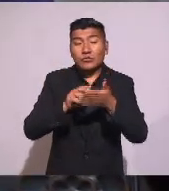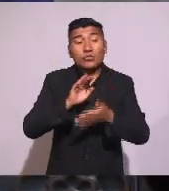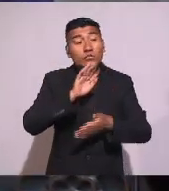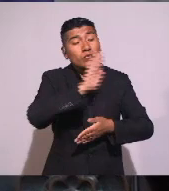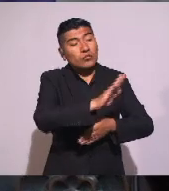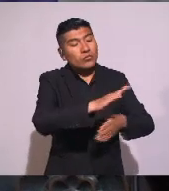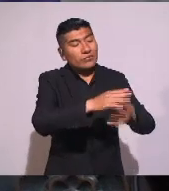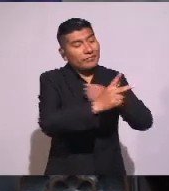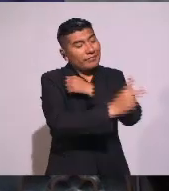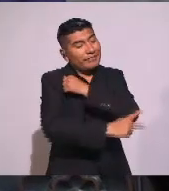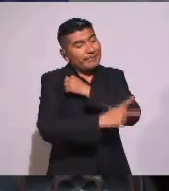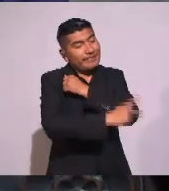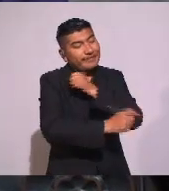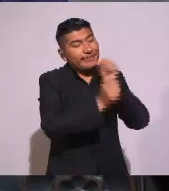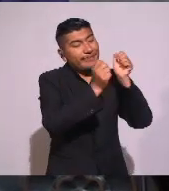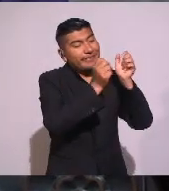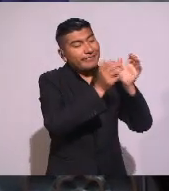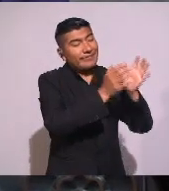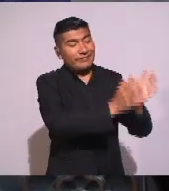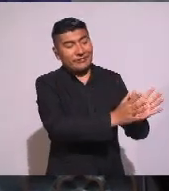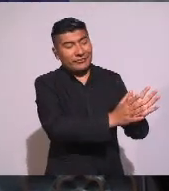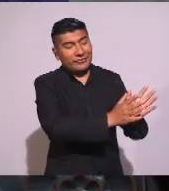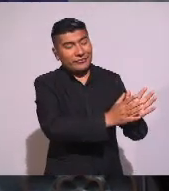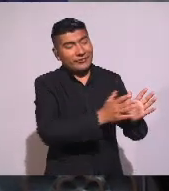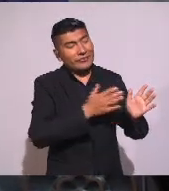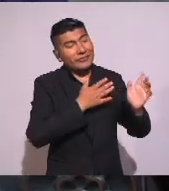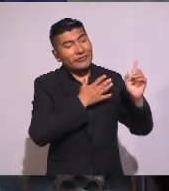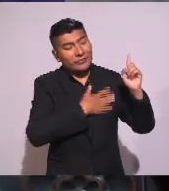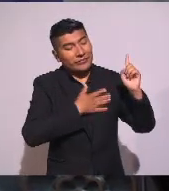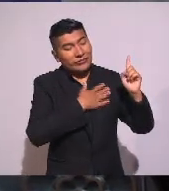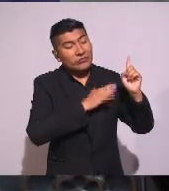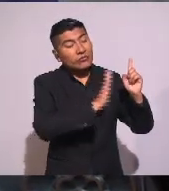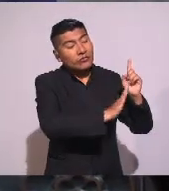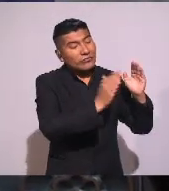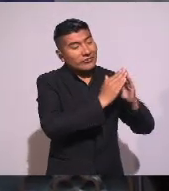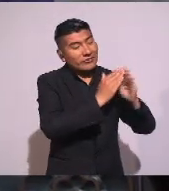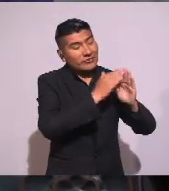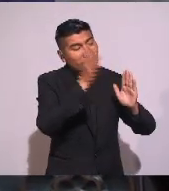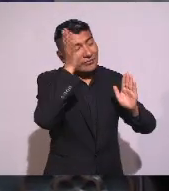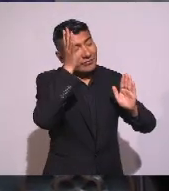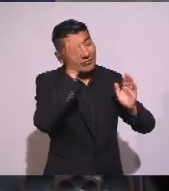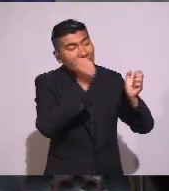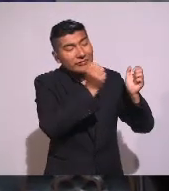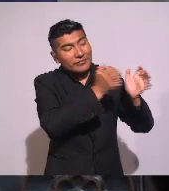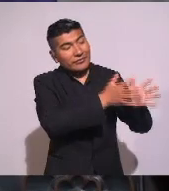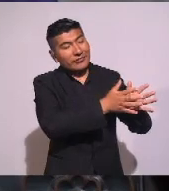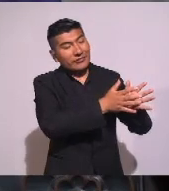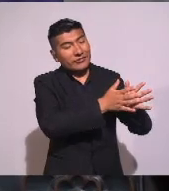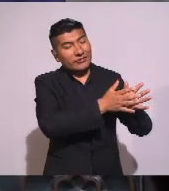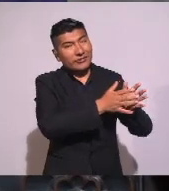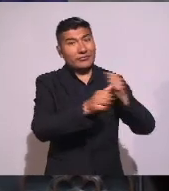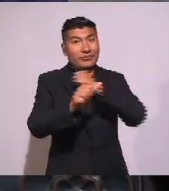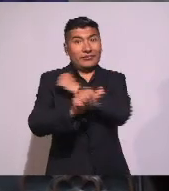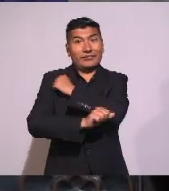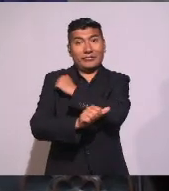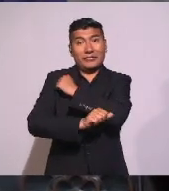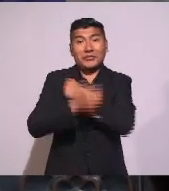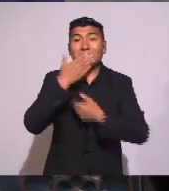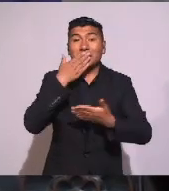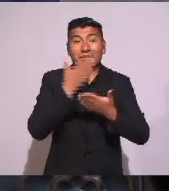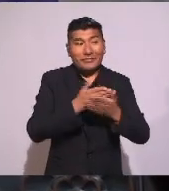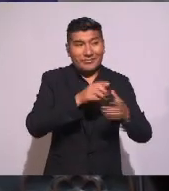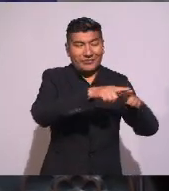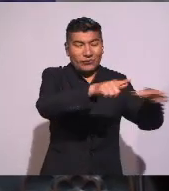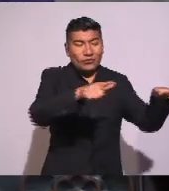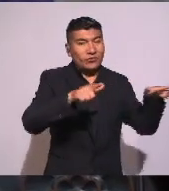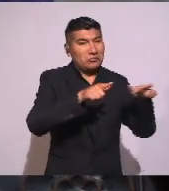país tu patria deja la casa de tu padre abraham estaba muy bien en su tierra